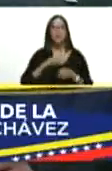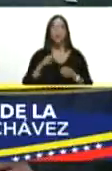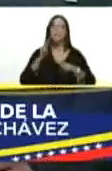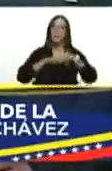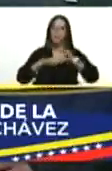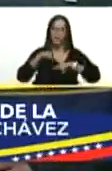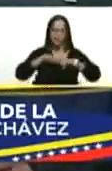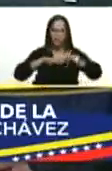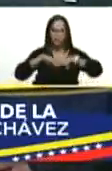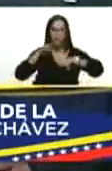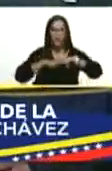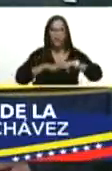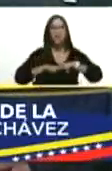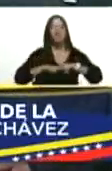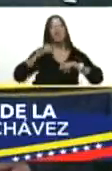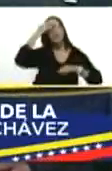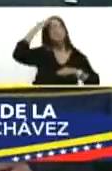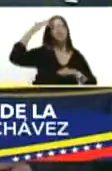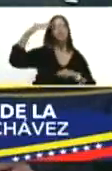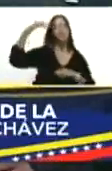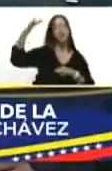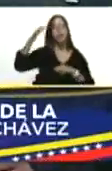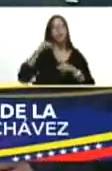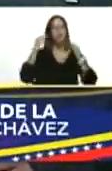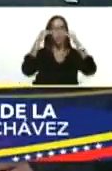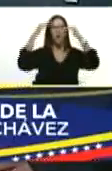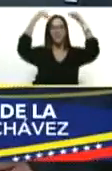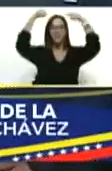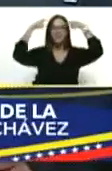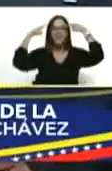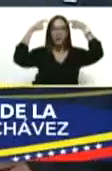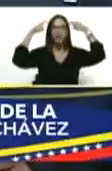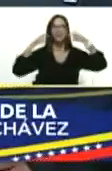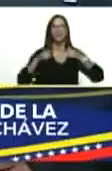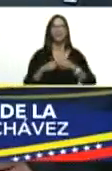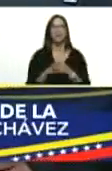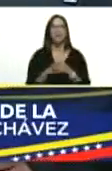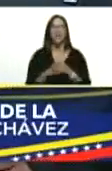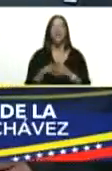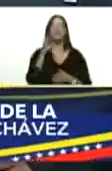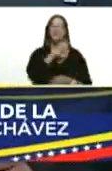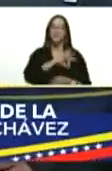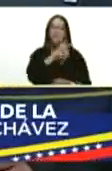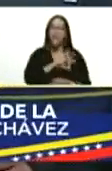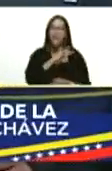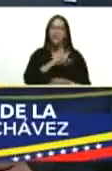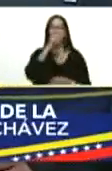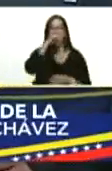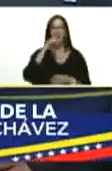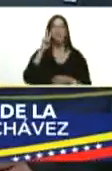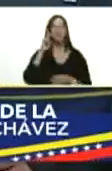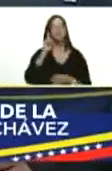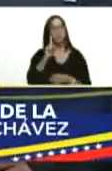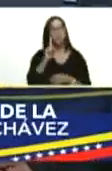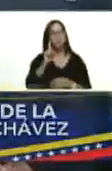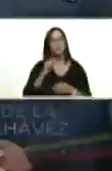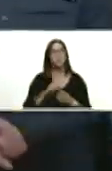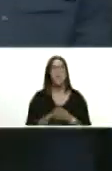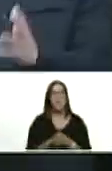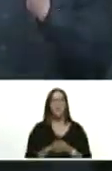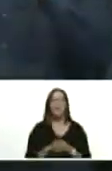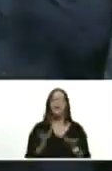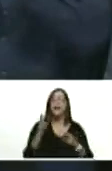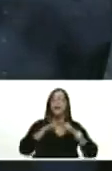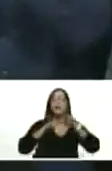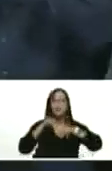construir el sueño sagrado del comandante Hugo Chávez, el socialismo del siglo XXI, para construir